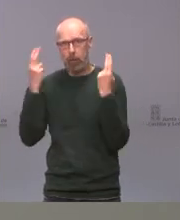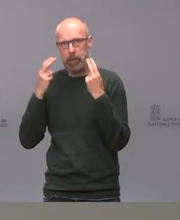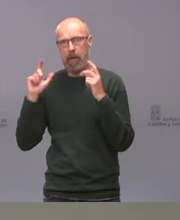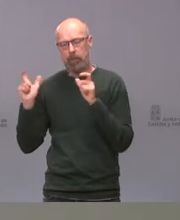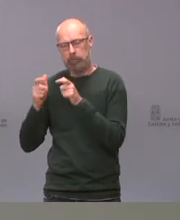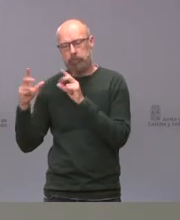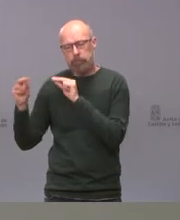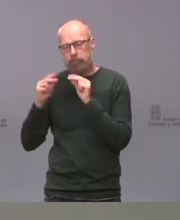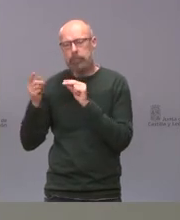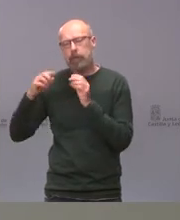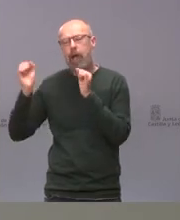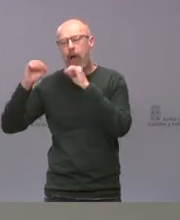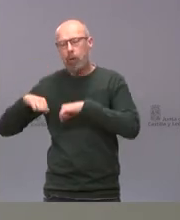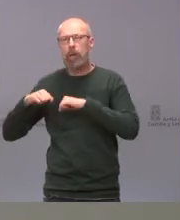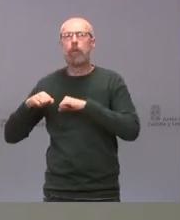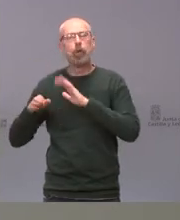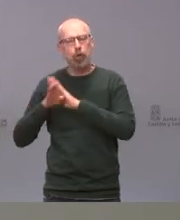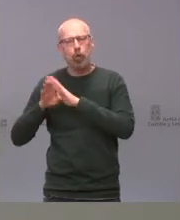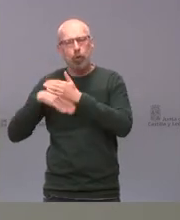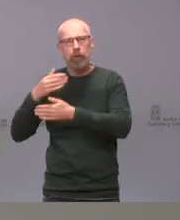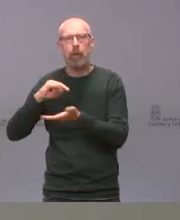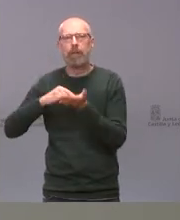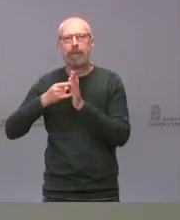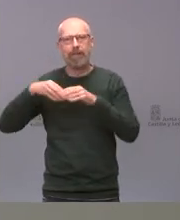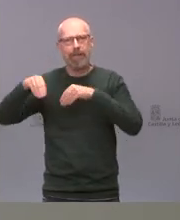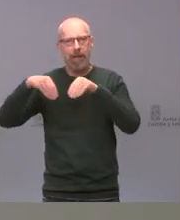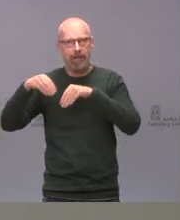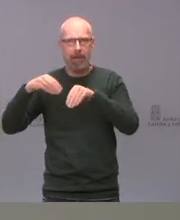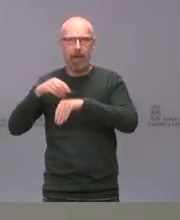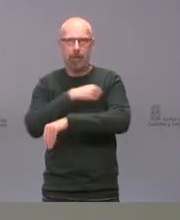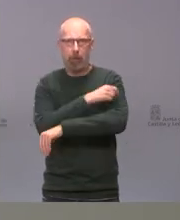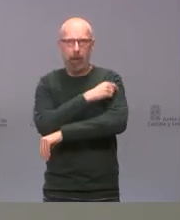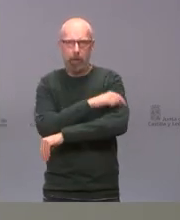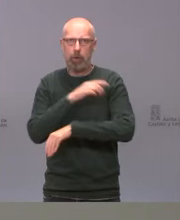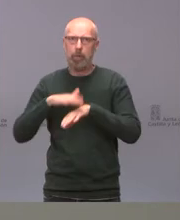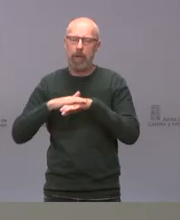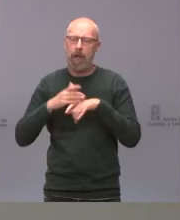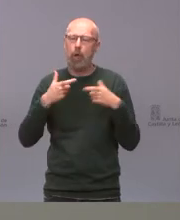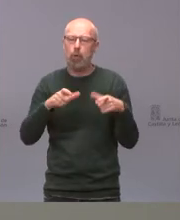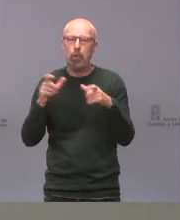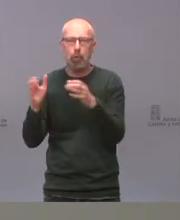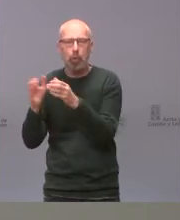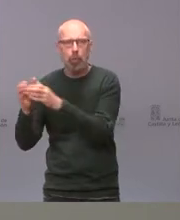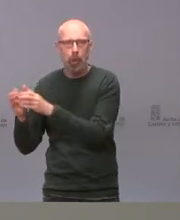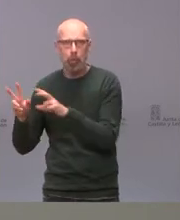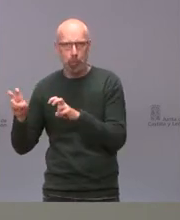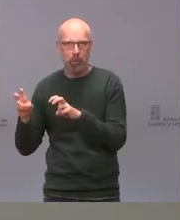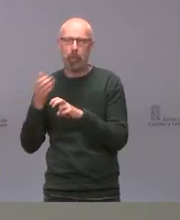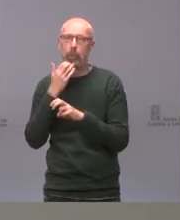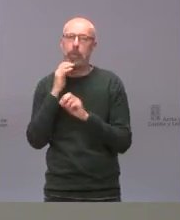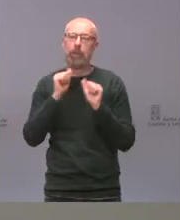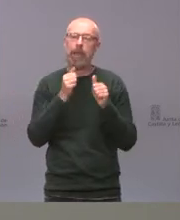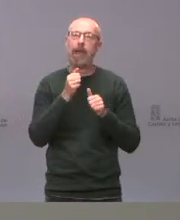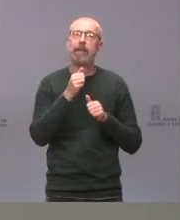seguir avanzando en la estrategia de vacunación, definiendo nuevos grupos y nuevas vacunas a administrar. Se decidió vacunar con Janssen